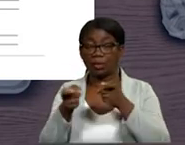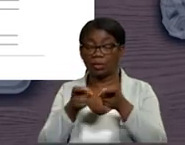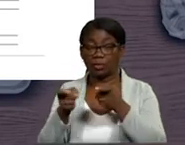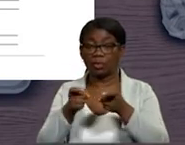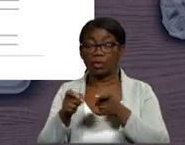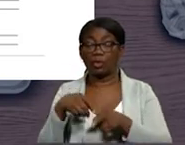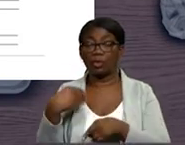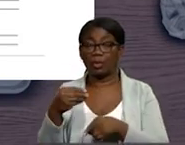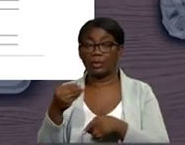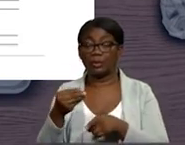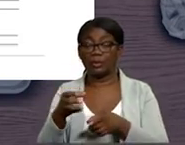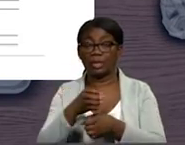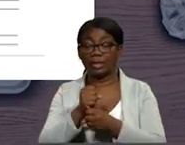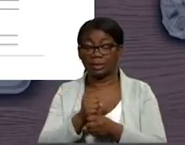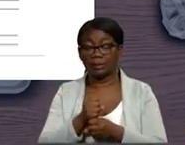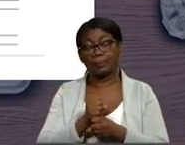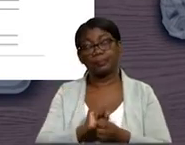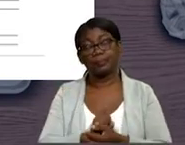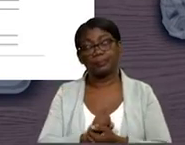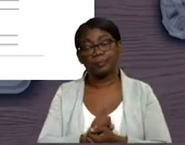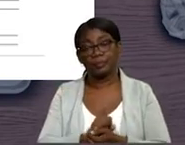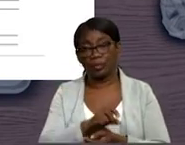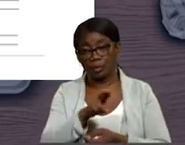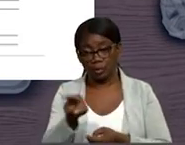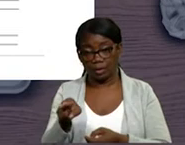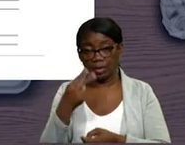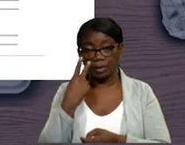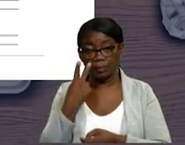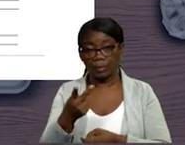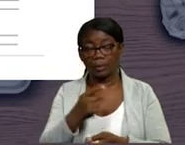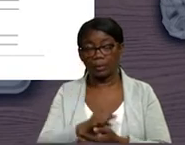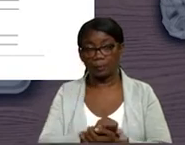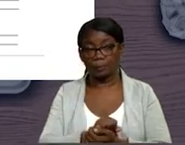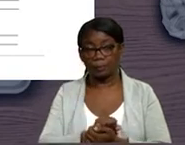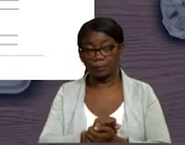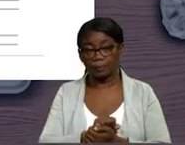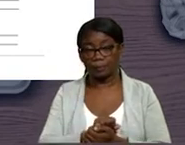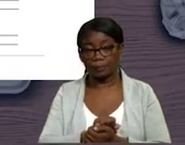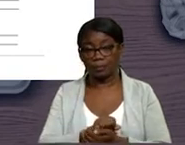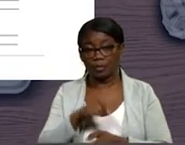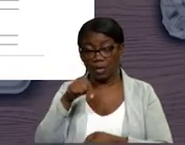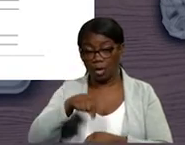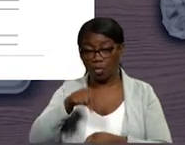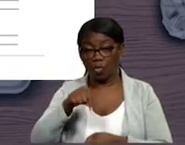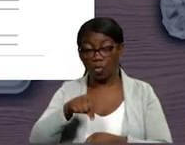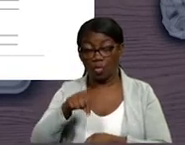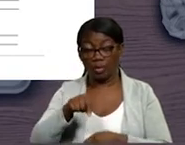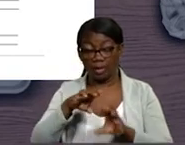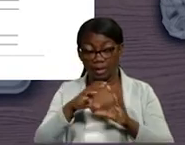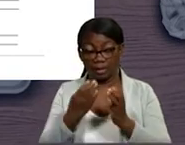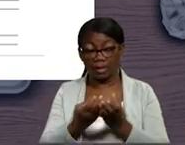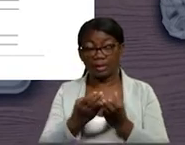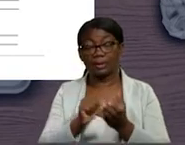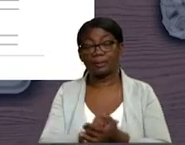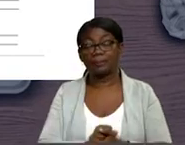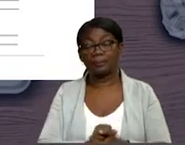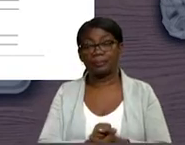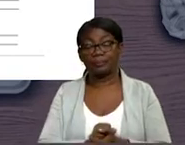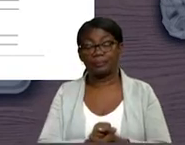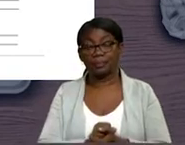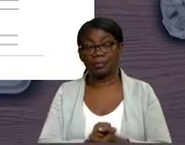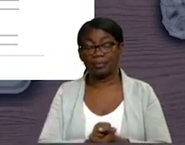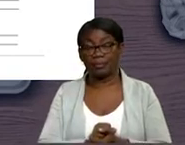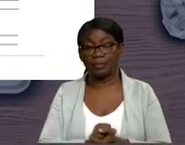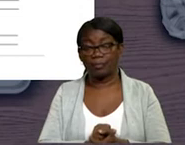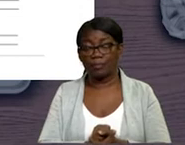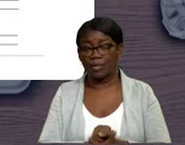usted realice las mediciones que ustedes observaron el día de hoy o en la clase de hoy. ¿Okay?